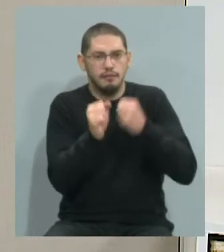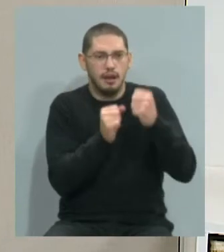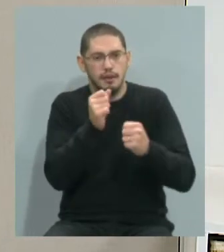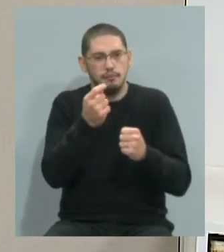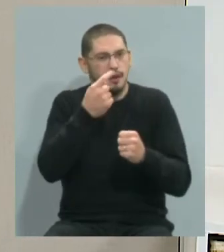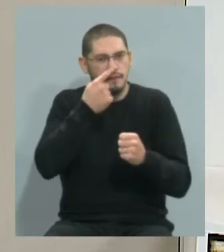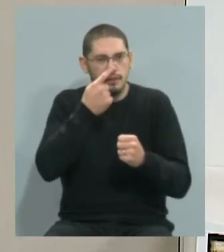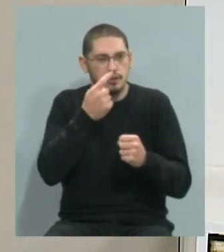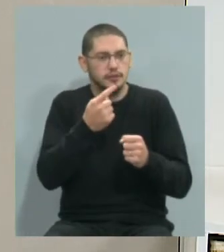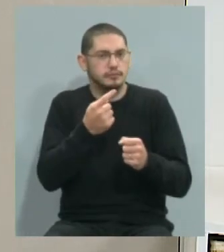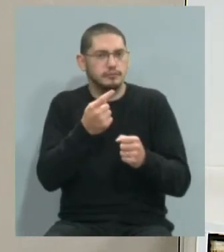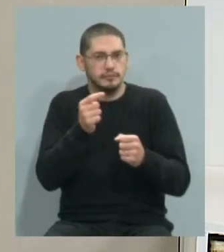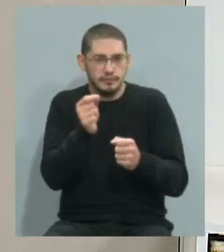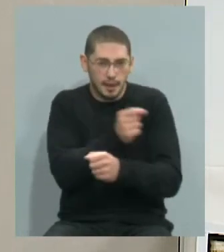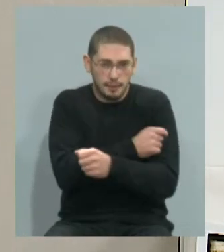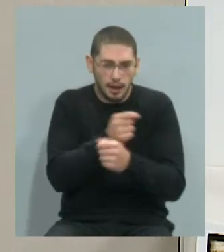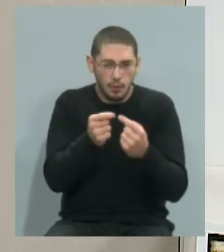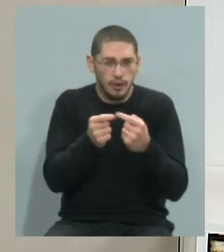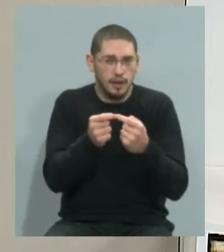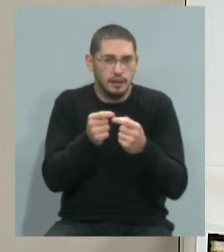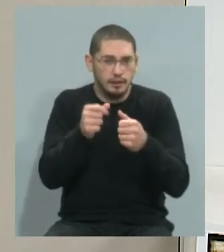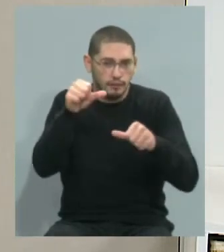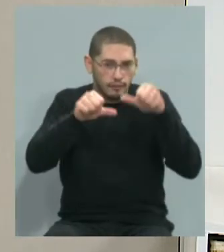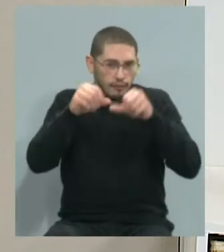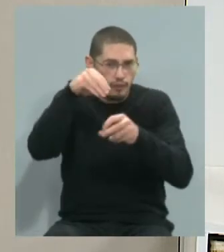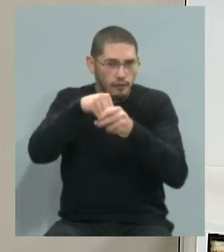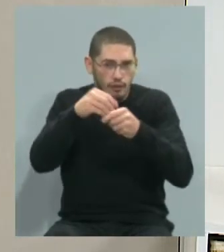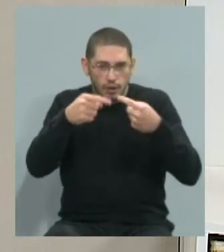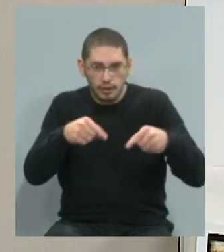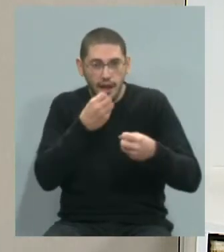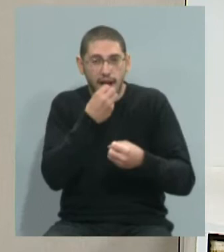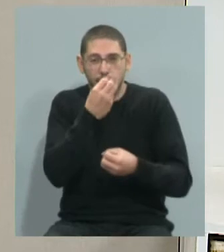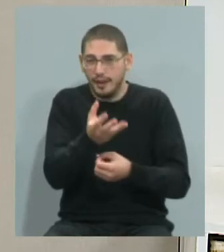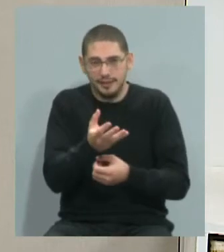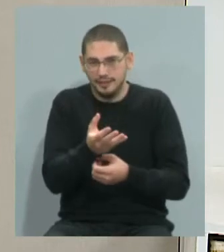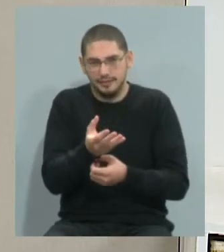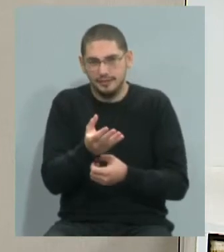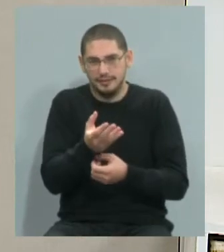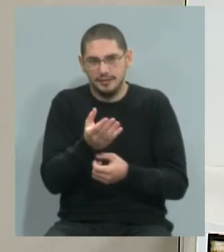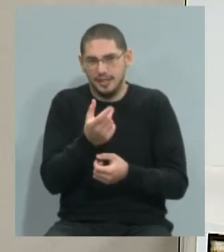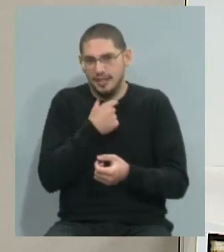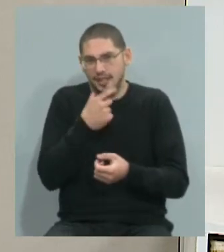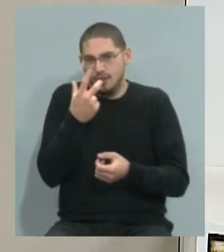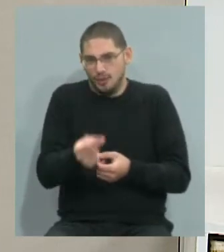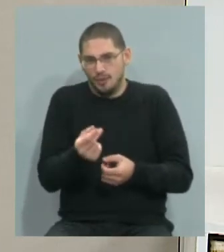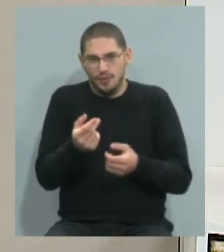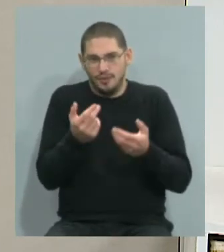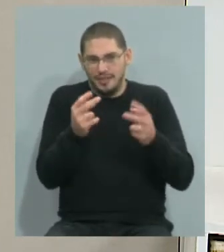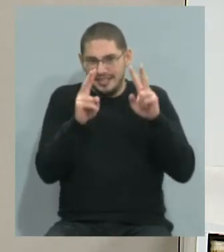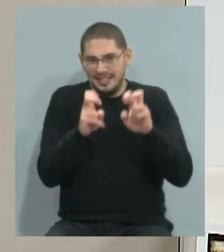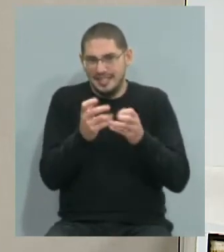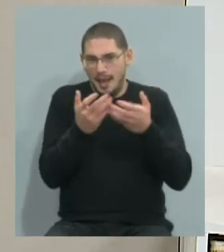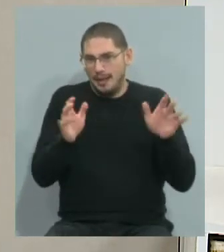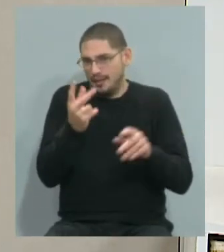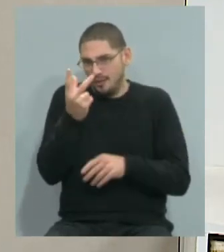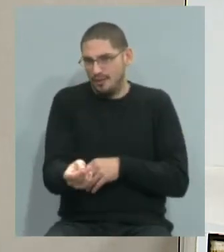avidez, de ganancia que tiene cualquier empresa, no tiene ninguna disponibilidad a la ciencia abierta porque efectivamente se